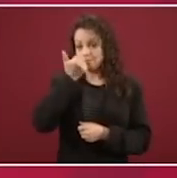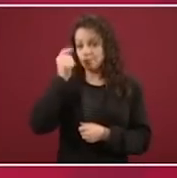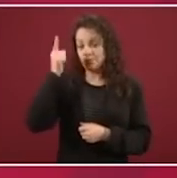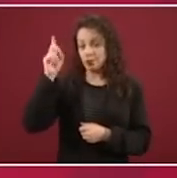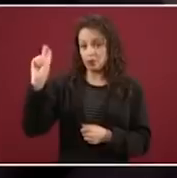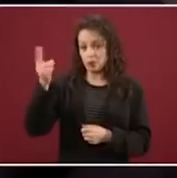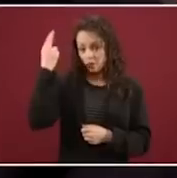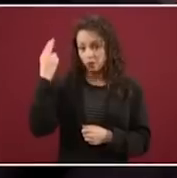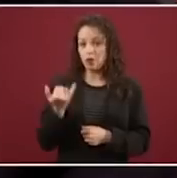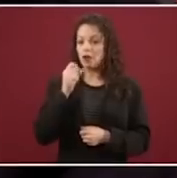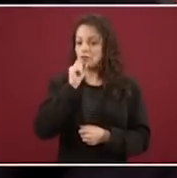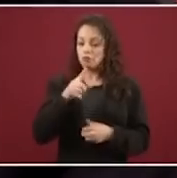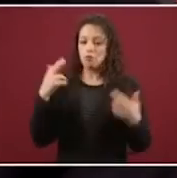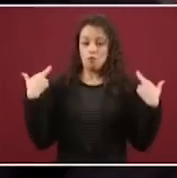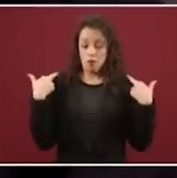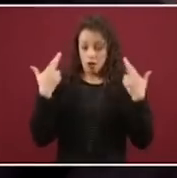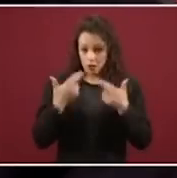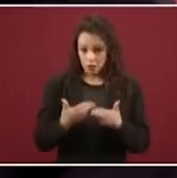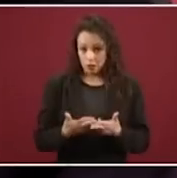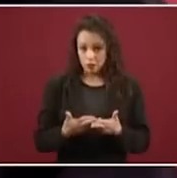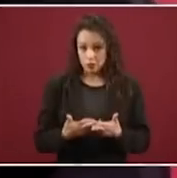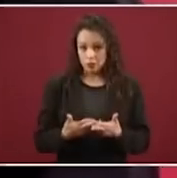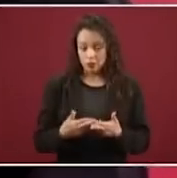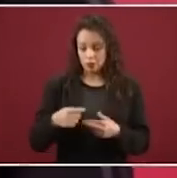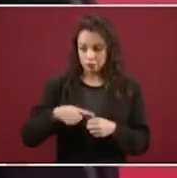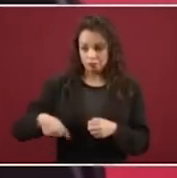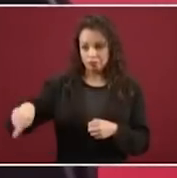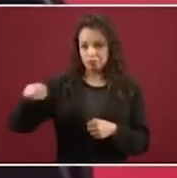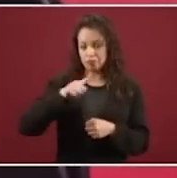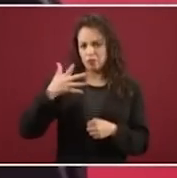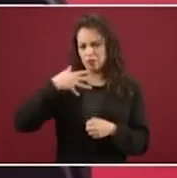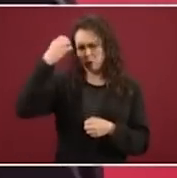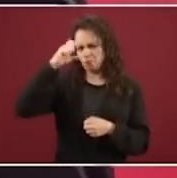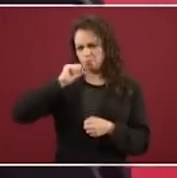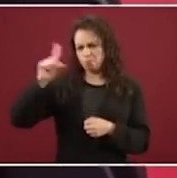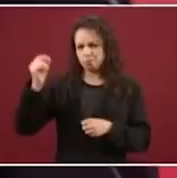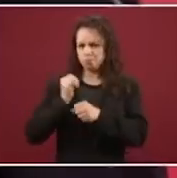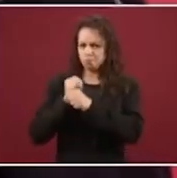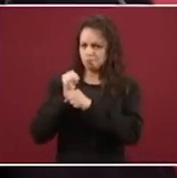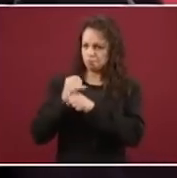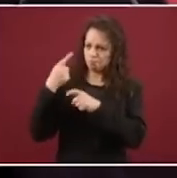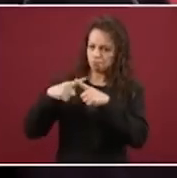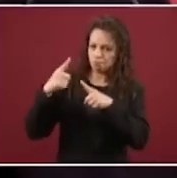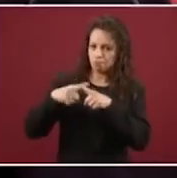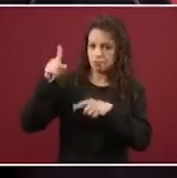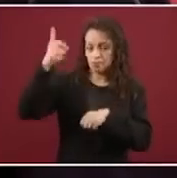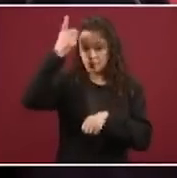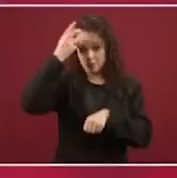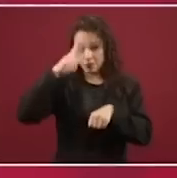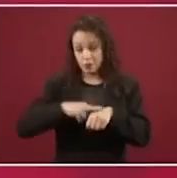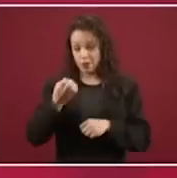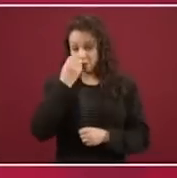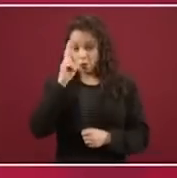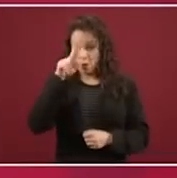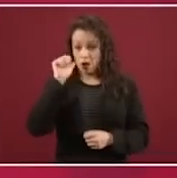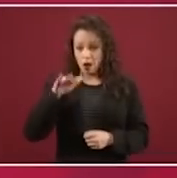alumnos, maestros, los investigadores, académicos, directivos de la UNAM, lleguen